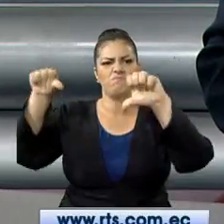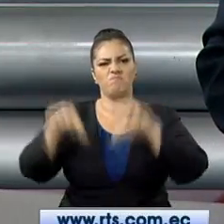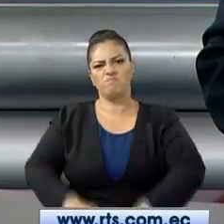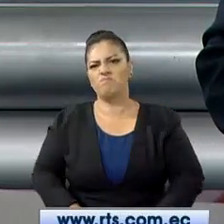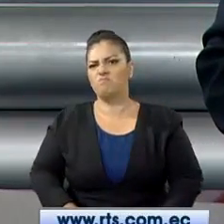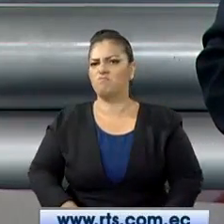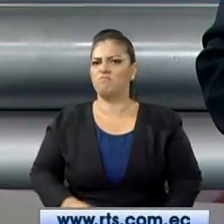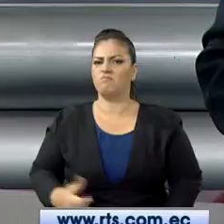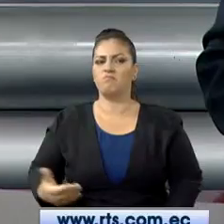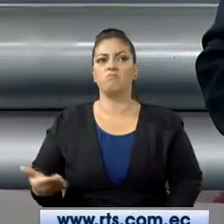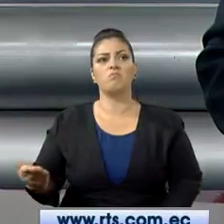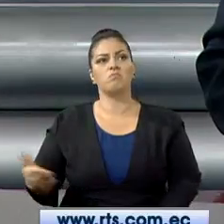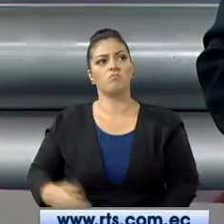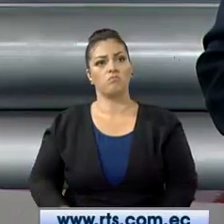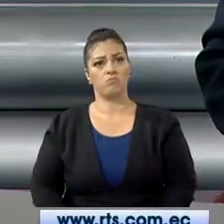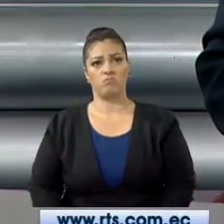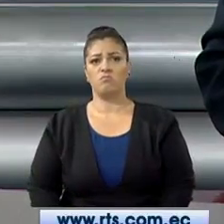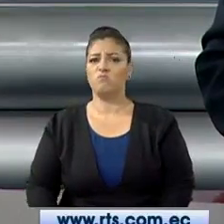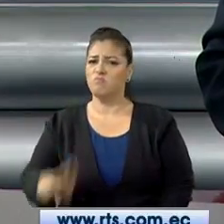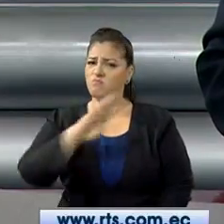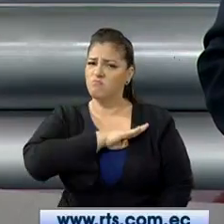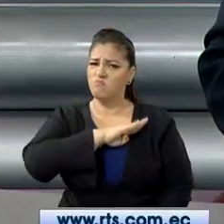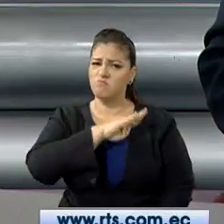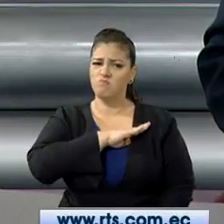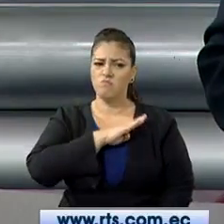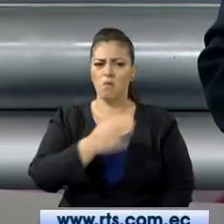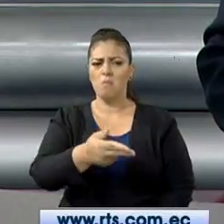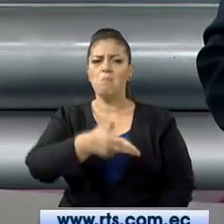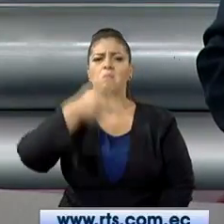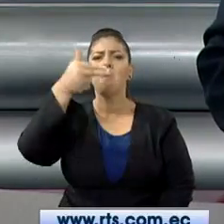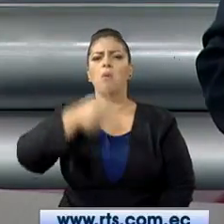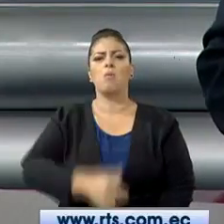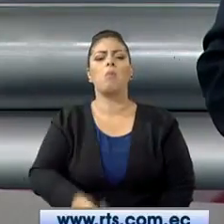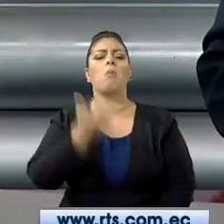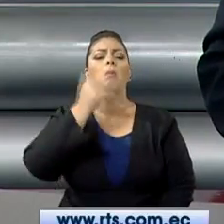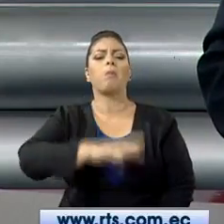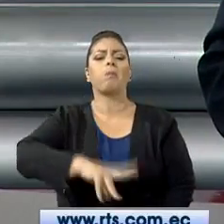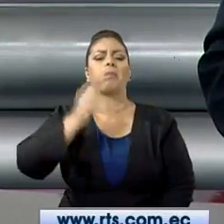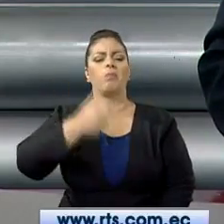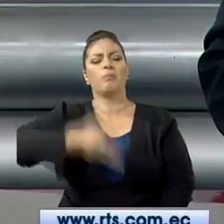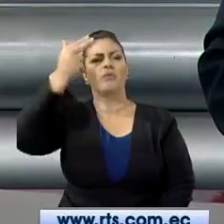la forma más vil y miserable a un ser humano solo por robarle un celular.